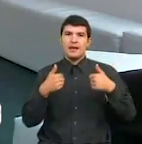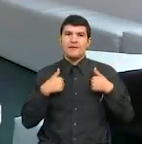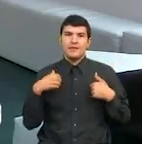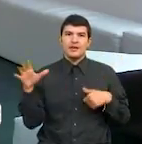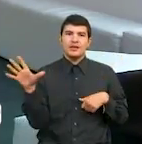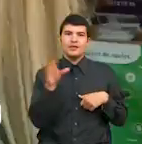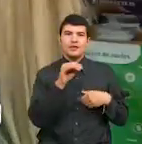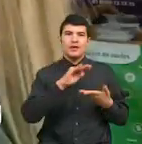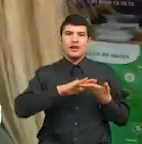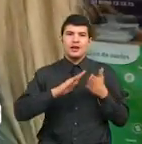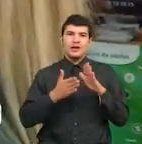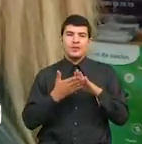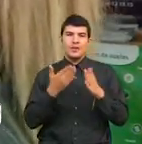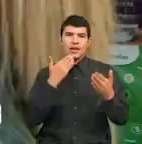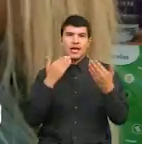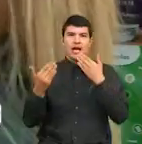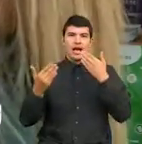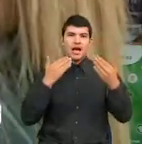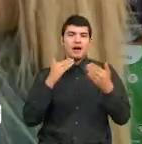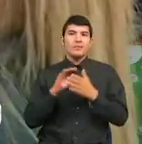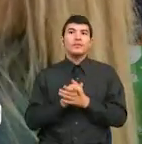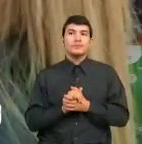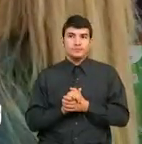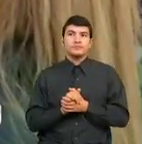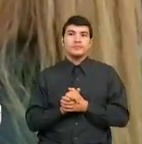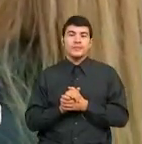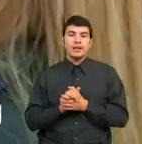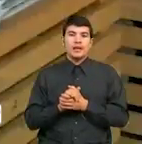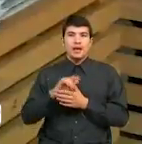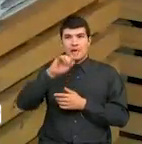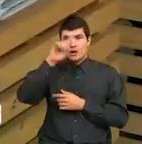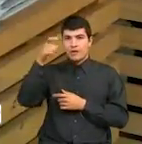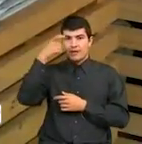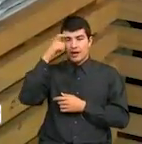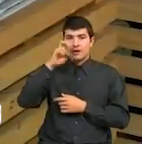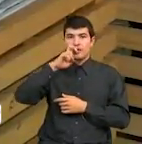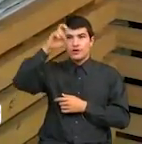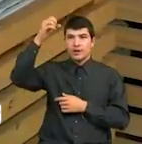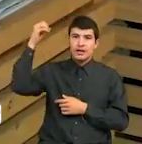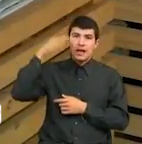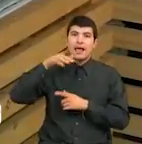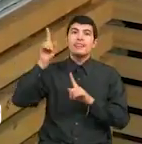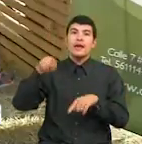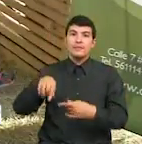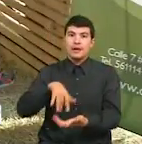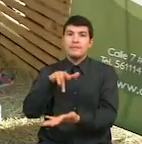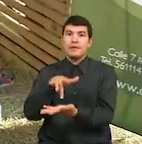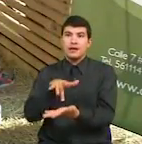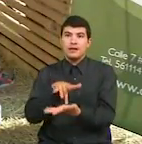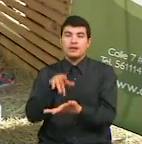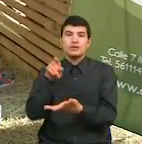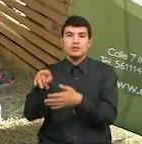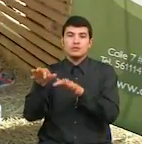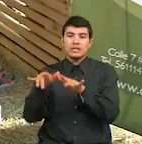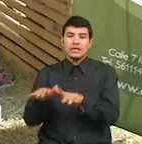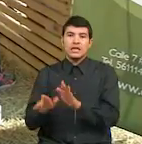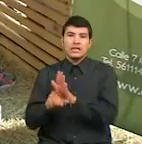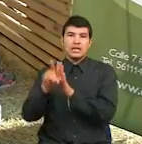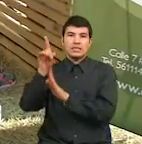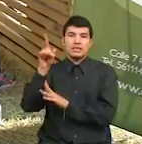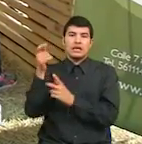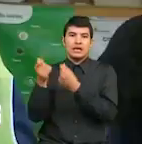la comunidad del campo. La Gobernación de Norte de Santander también estuvo presente en esta agroferia con su Secretaría de